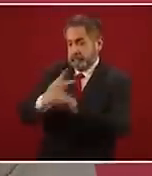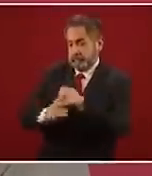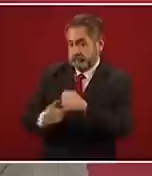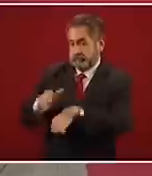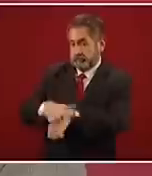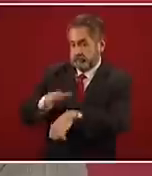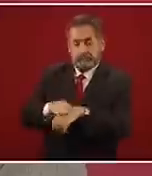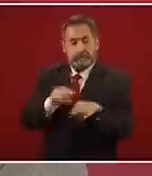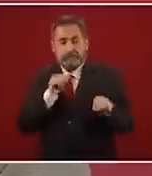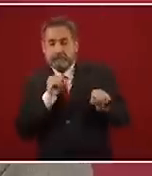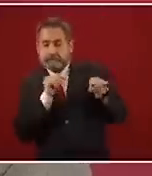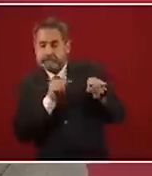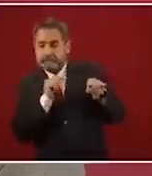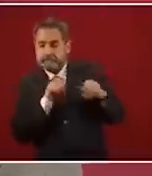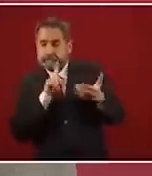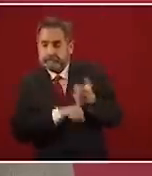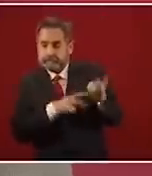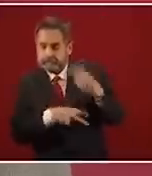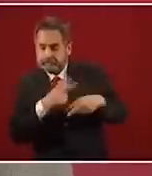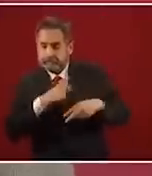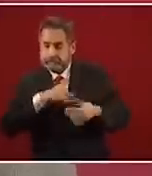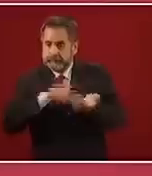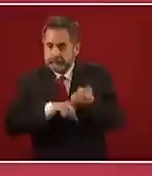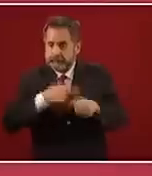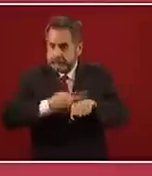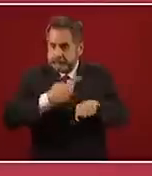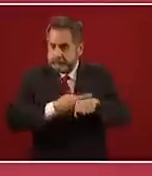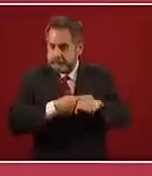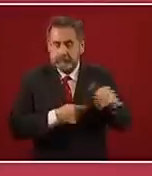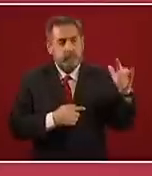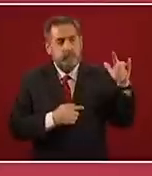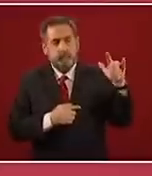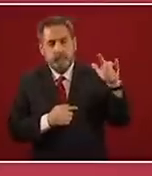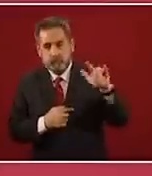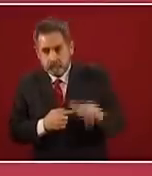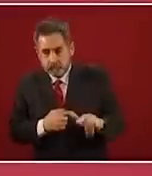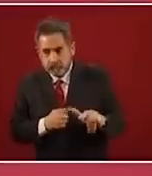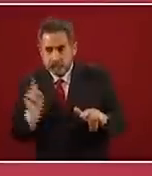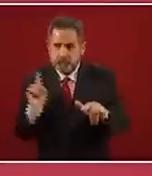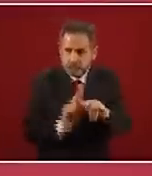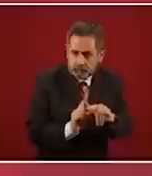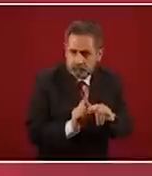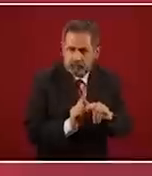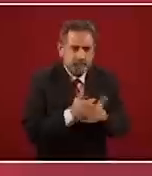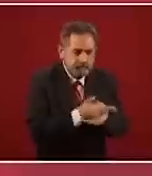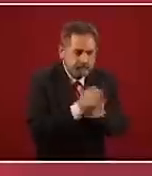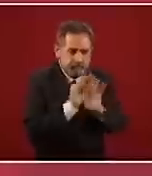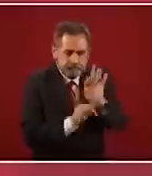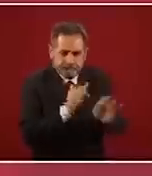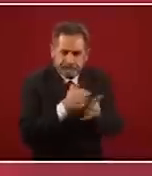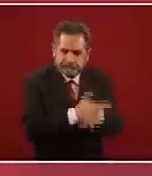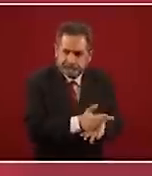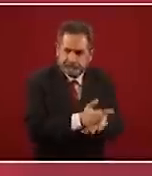las autoridades sanitarias del país antes de que llegue el vuelo y entonces se atiende a la persona. Pero, insisto, no es el